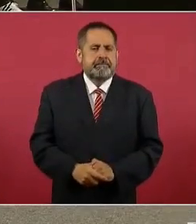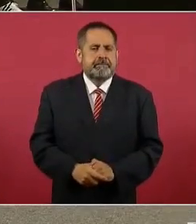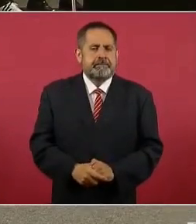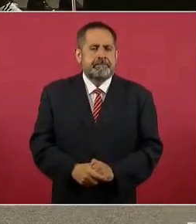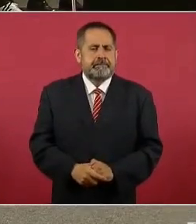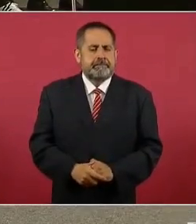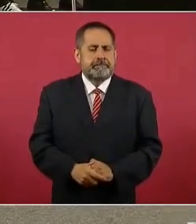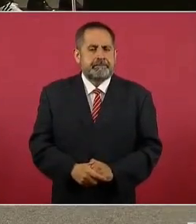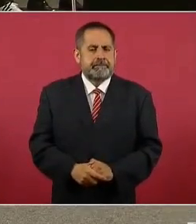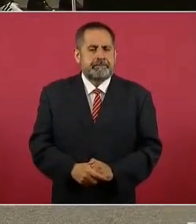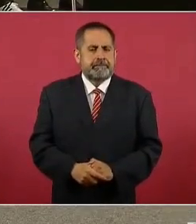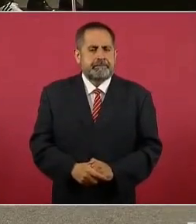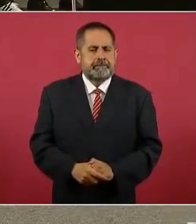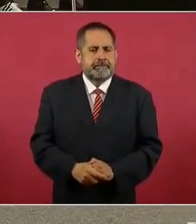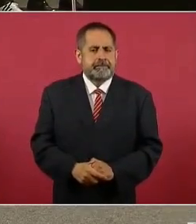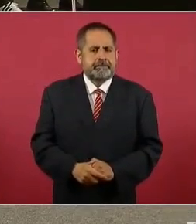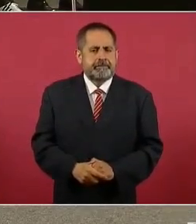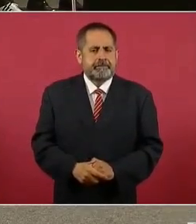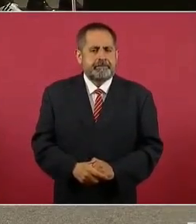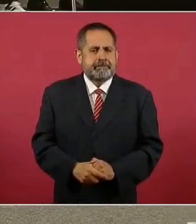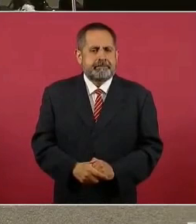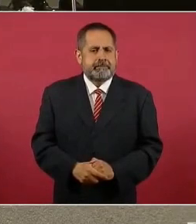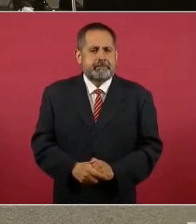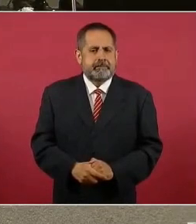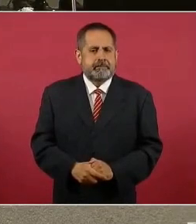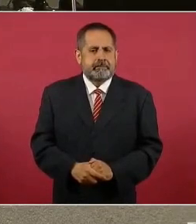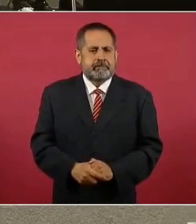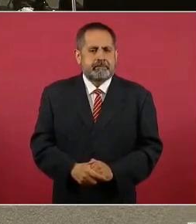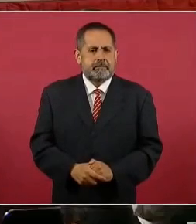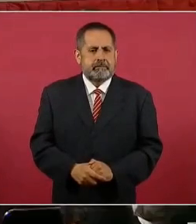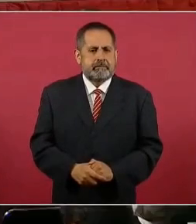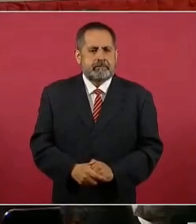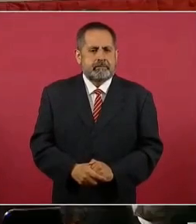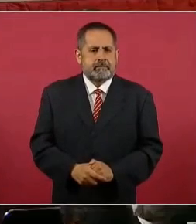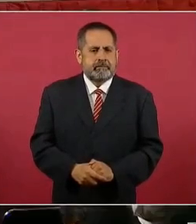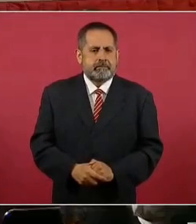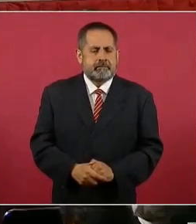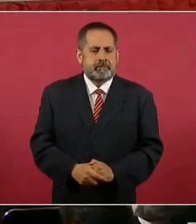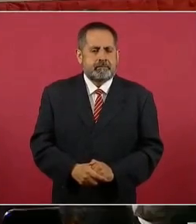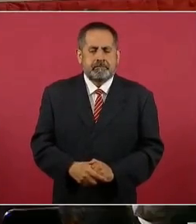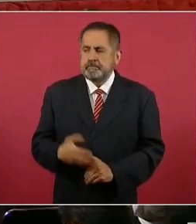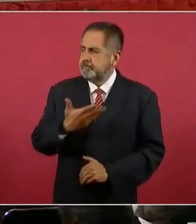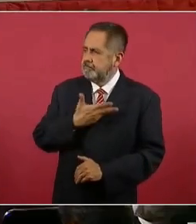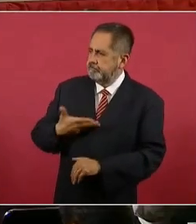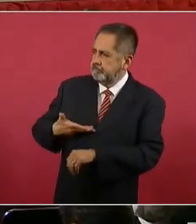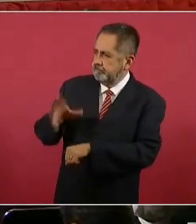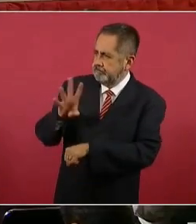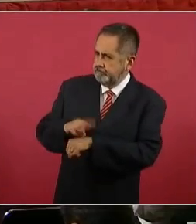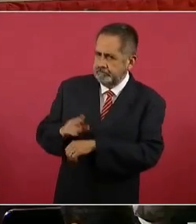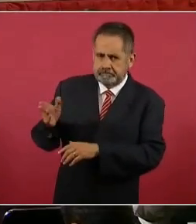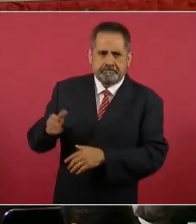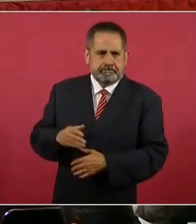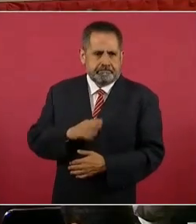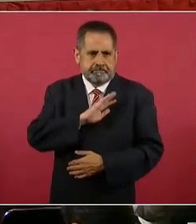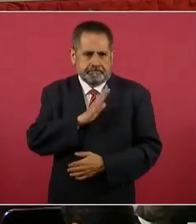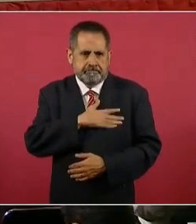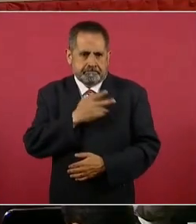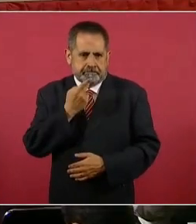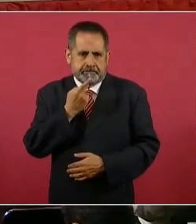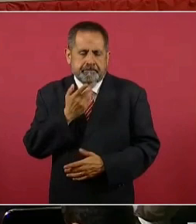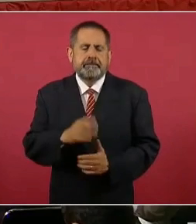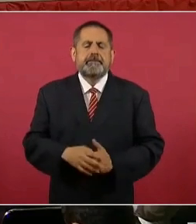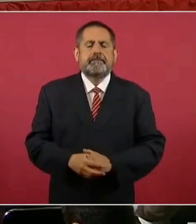next con el avión chárter soft con su permiso presidente quiero